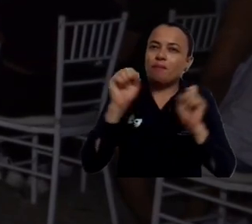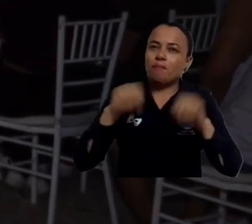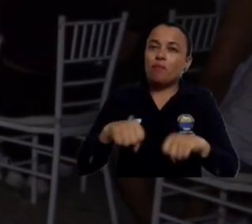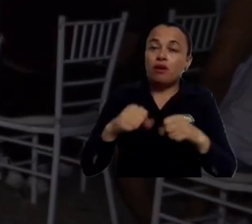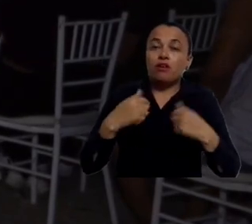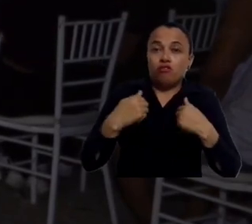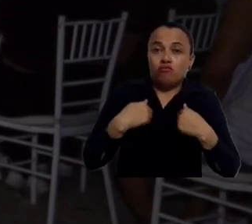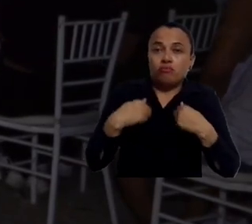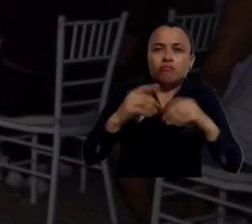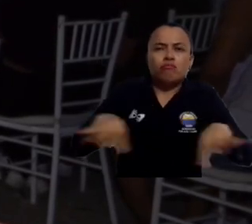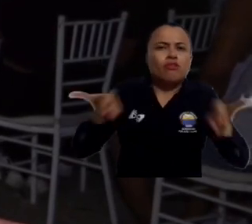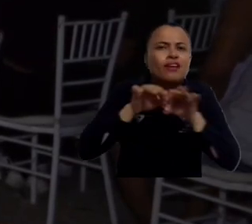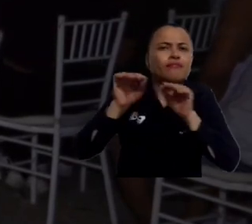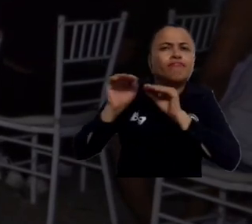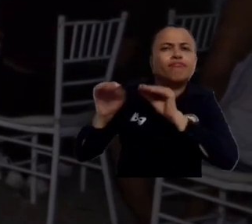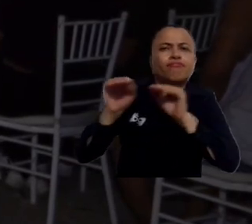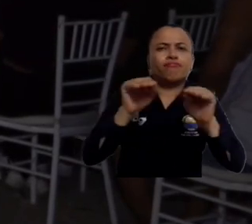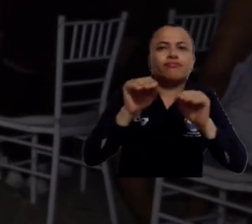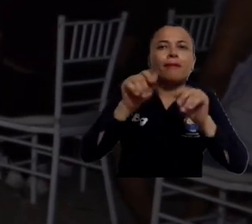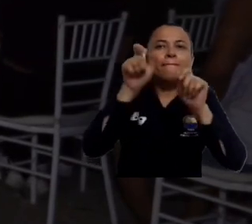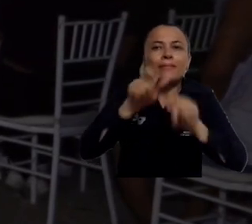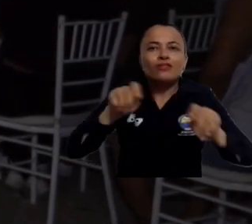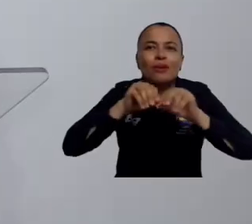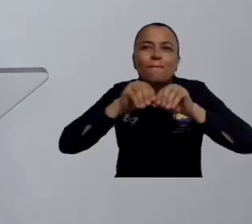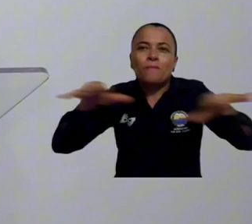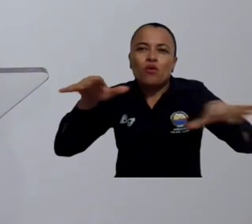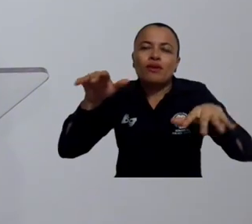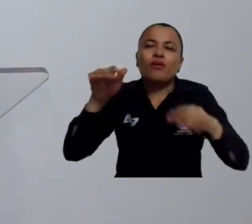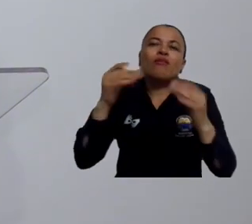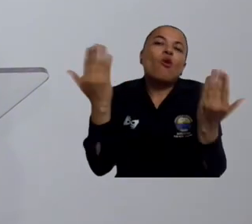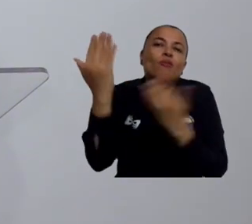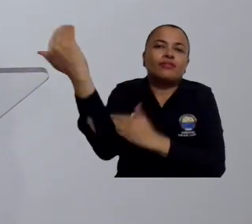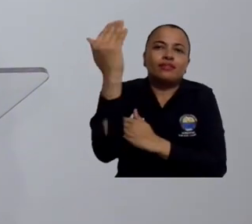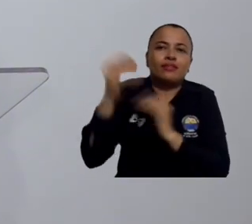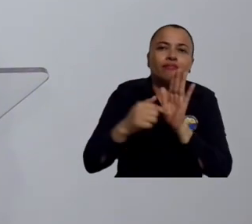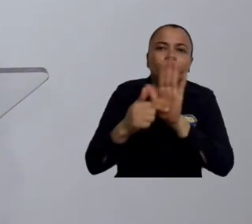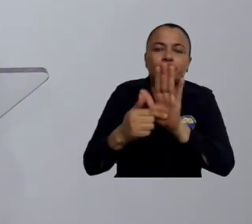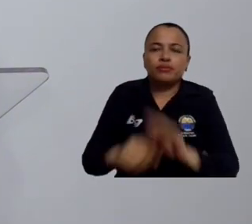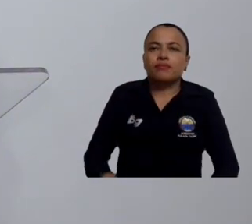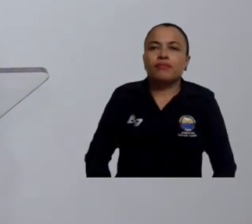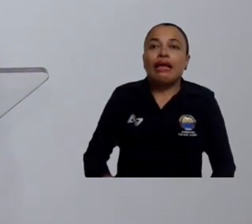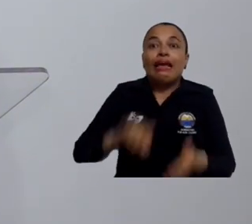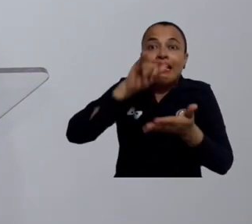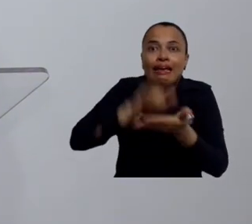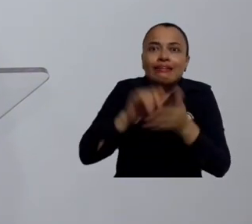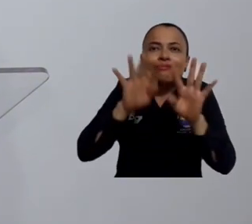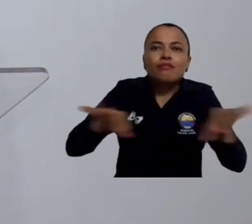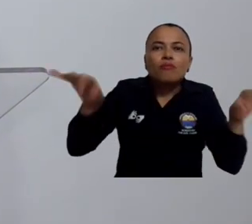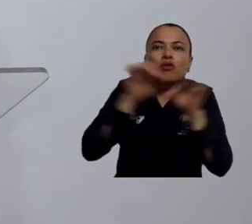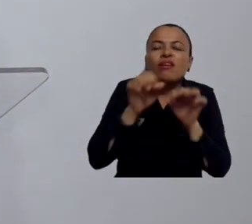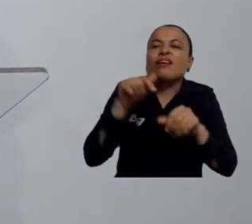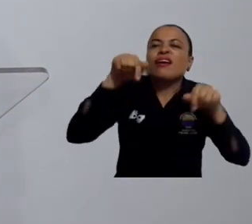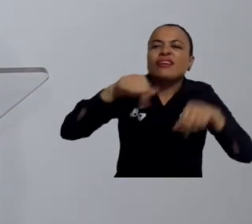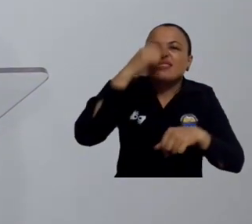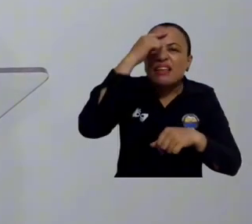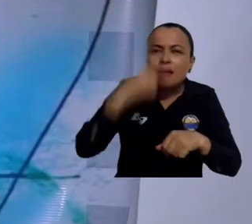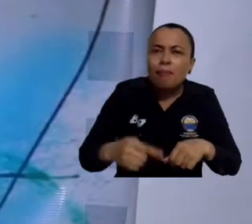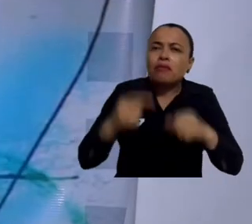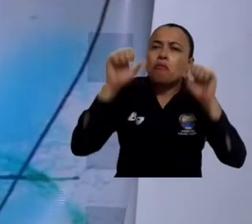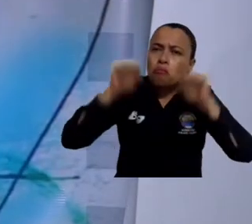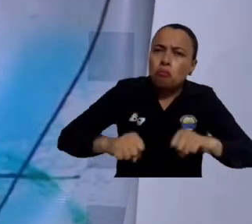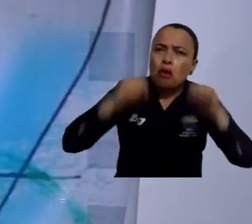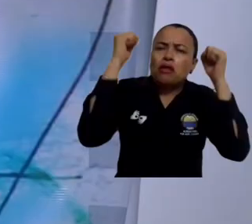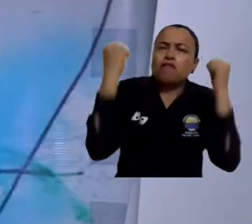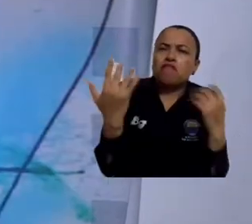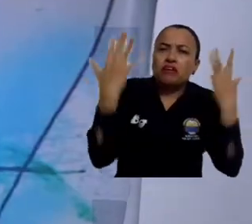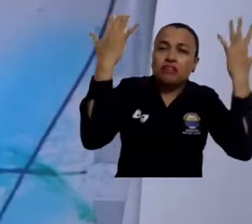seguir fortaleciendo la formación de público a través del cine. Que este es un punto de partida para que Santa Marta se convierta en una ciudad de festivales.